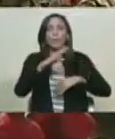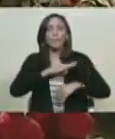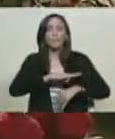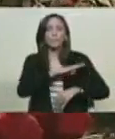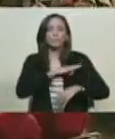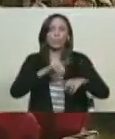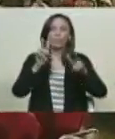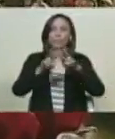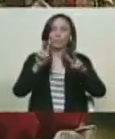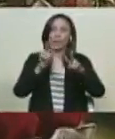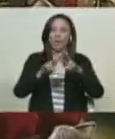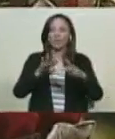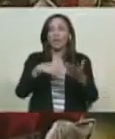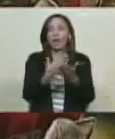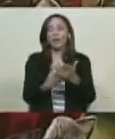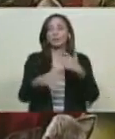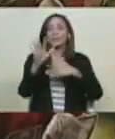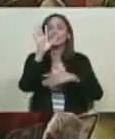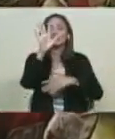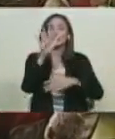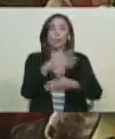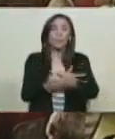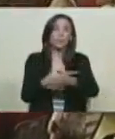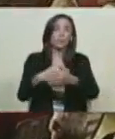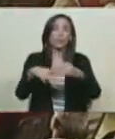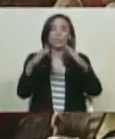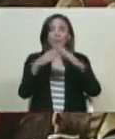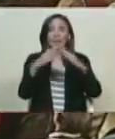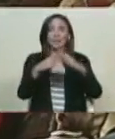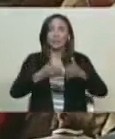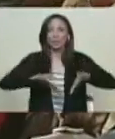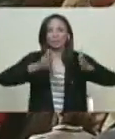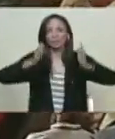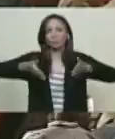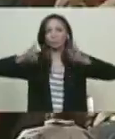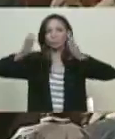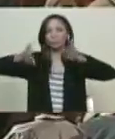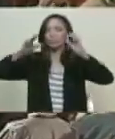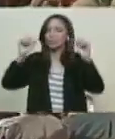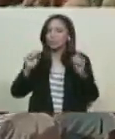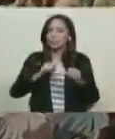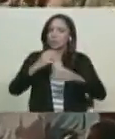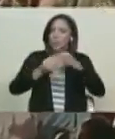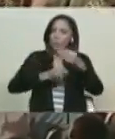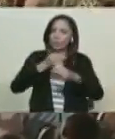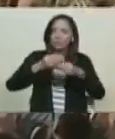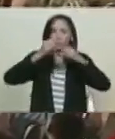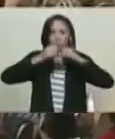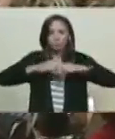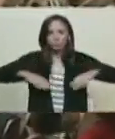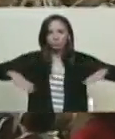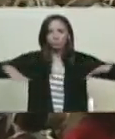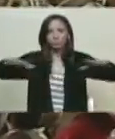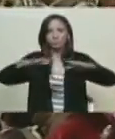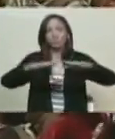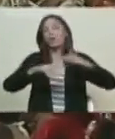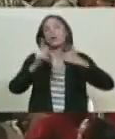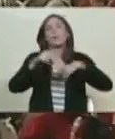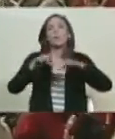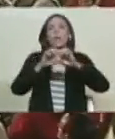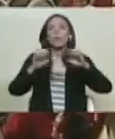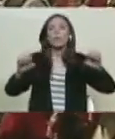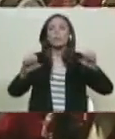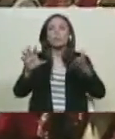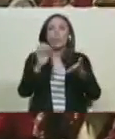Vivienda Venezuela hasta llegar a 5 millones de viviendas. Claro que vamos a mejorar y ampliar la educación pública gratuita